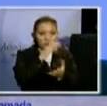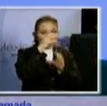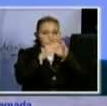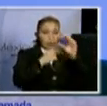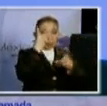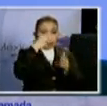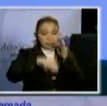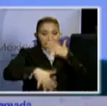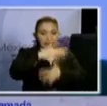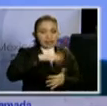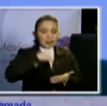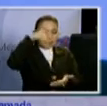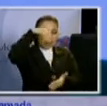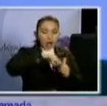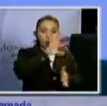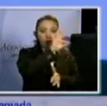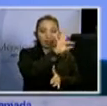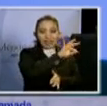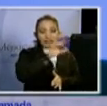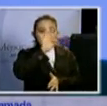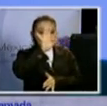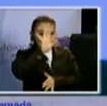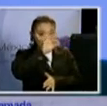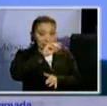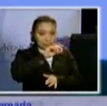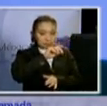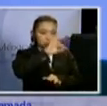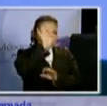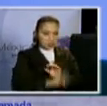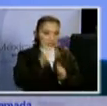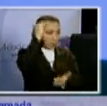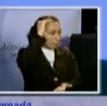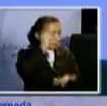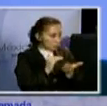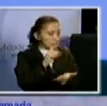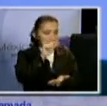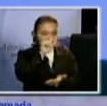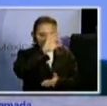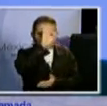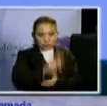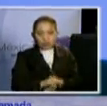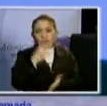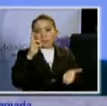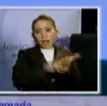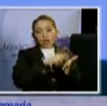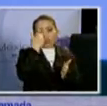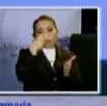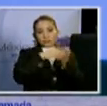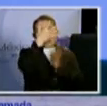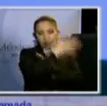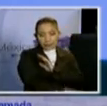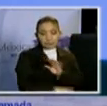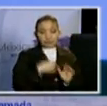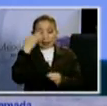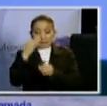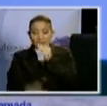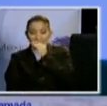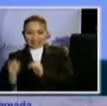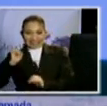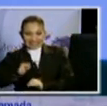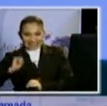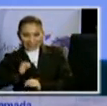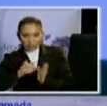para el 2015 tendrá que ser de un 40 al 70% sobre los valores del 2010 que tuvimos. Y para finales del